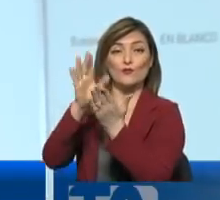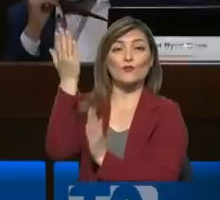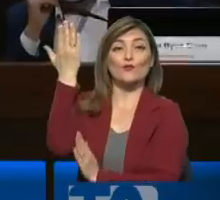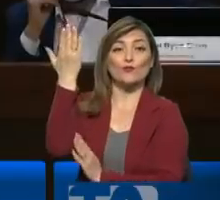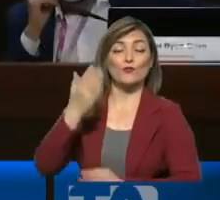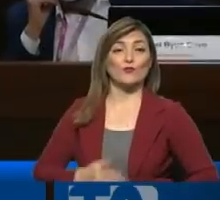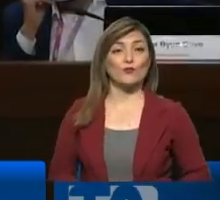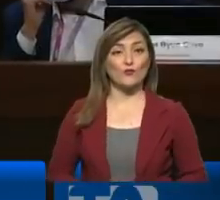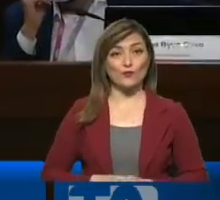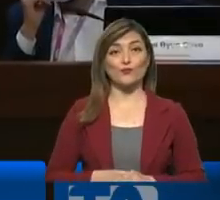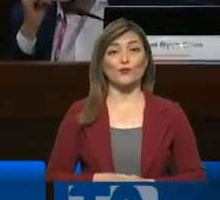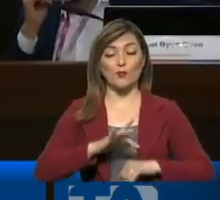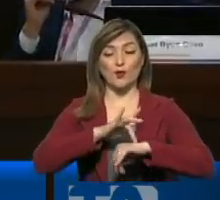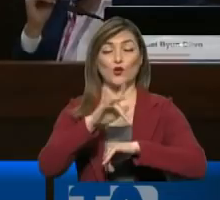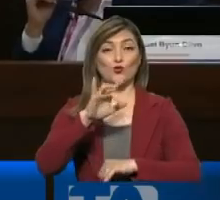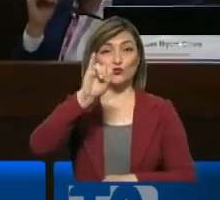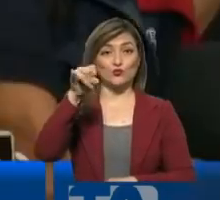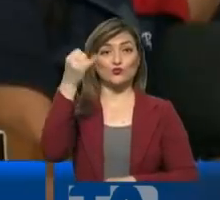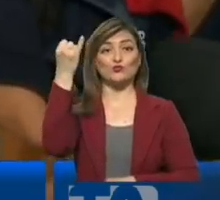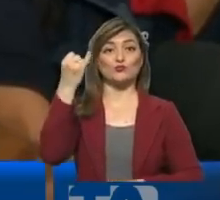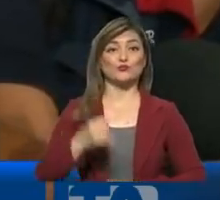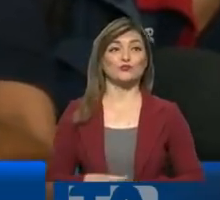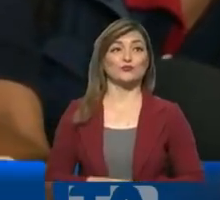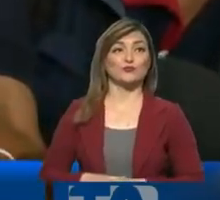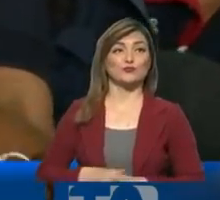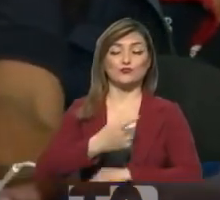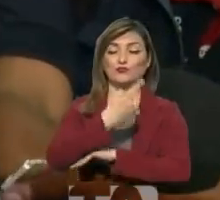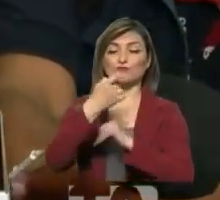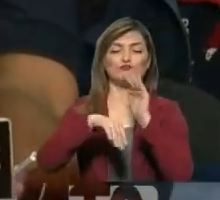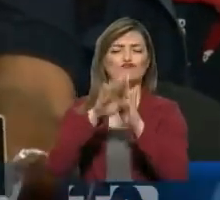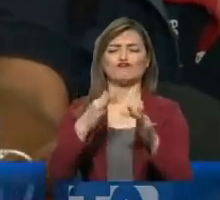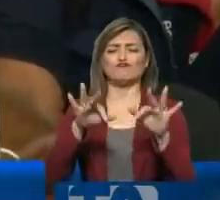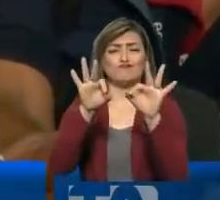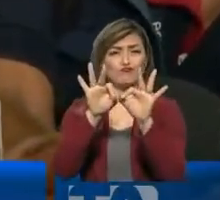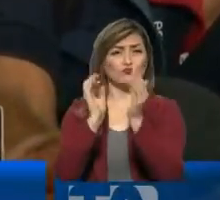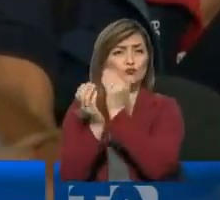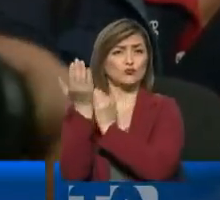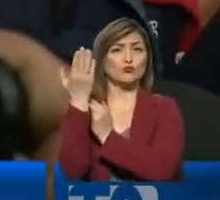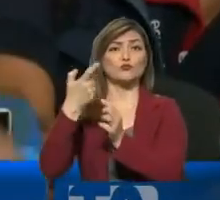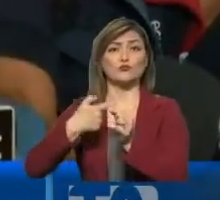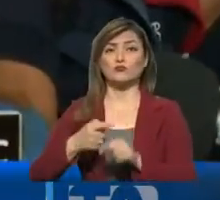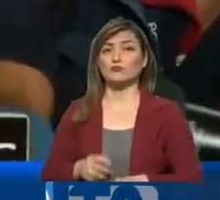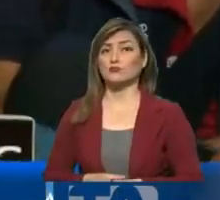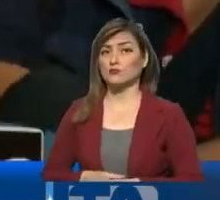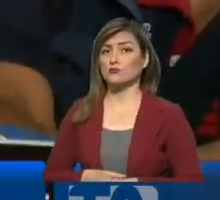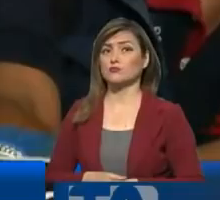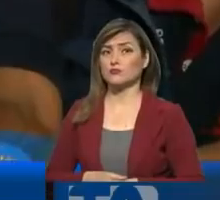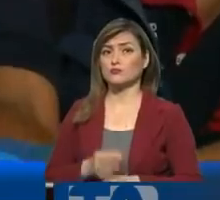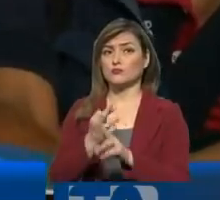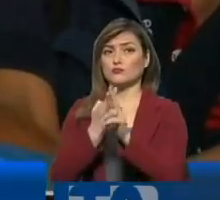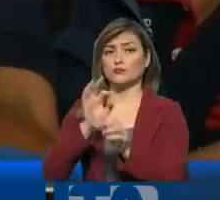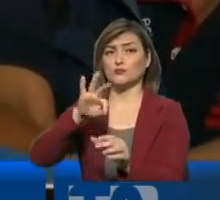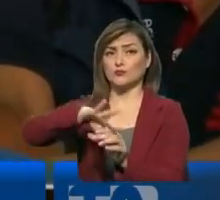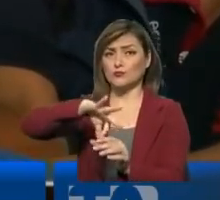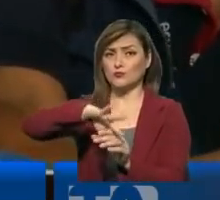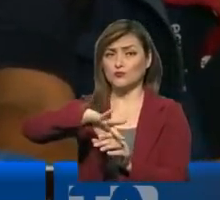alcalde Jorge Yunda la madrugada de este jueves. Yo creo que es un día histórico para Quito. Yo creo que el resultado de la